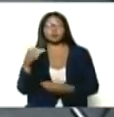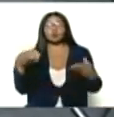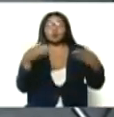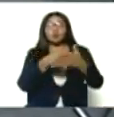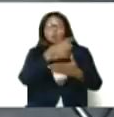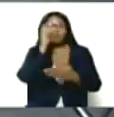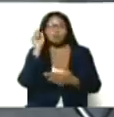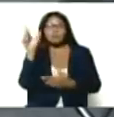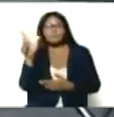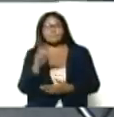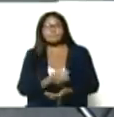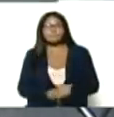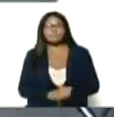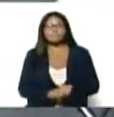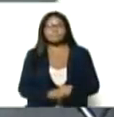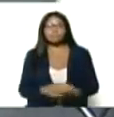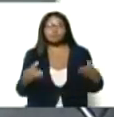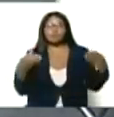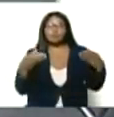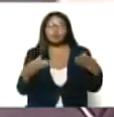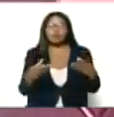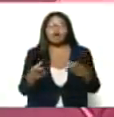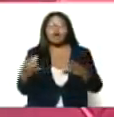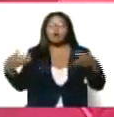su plenaria número 4,